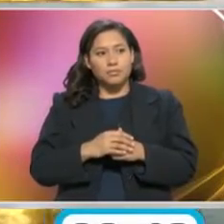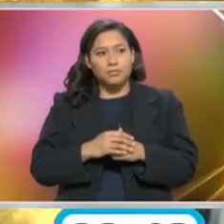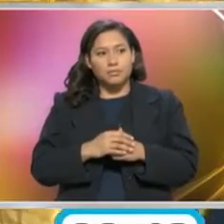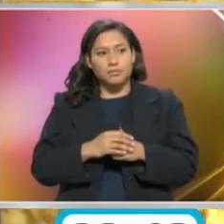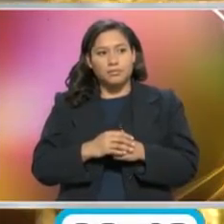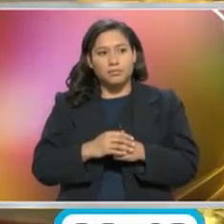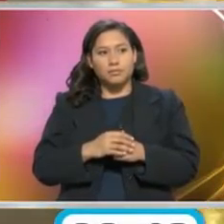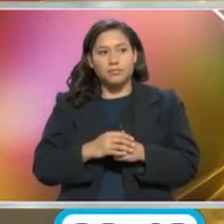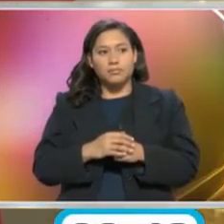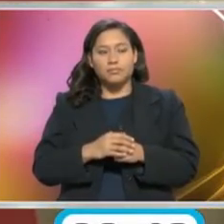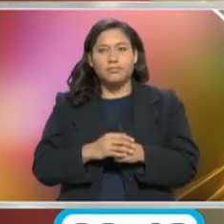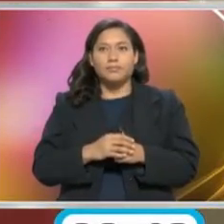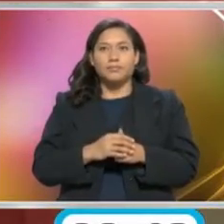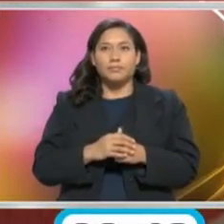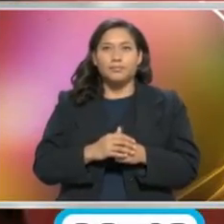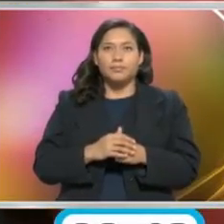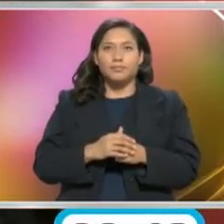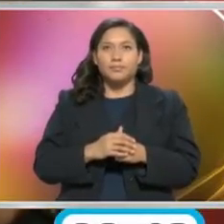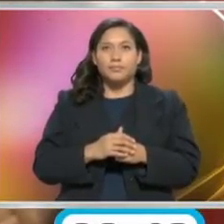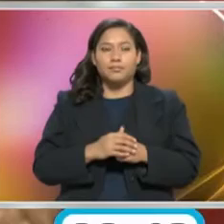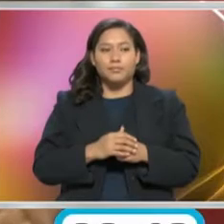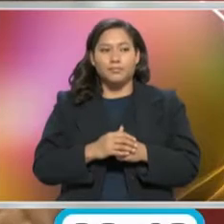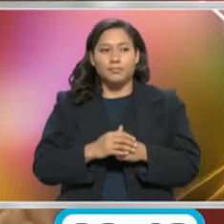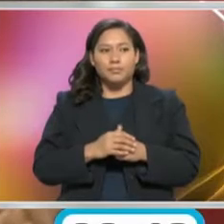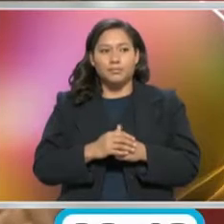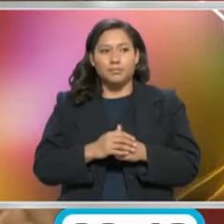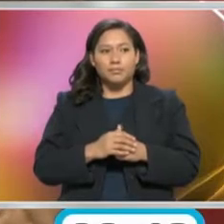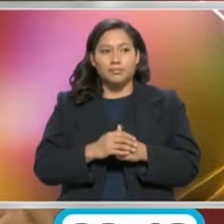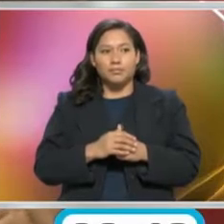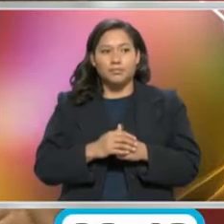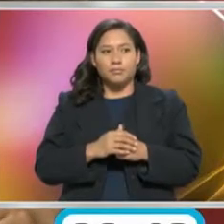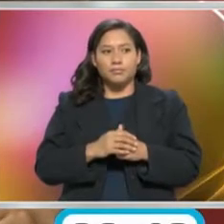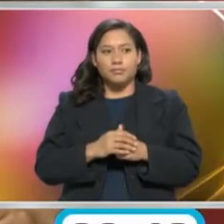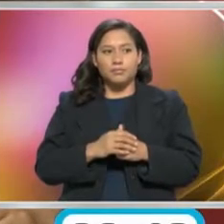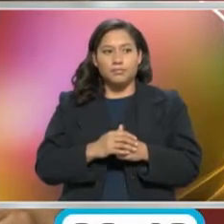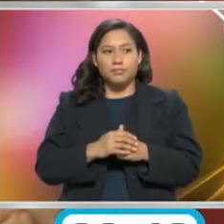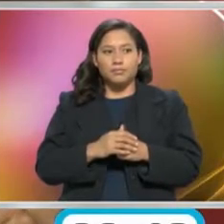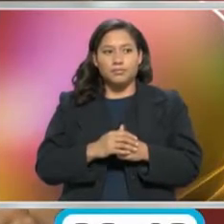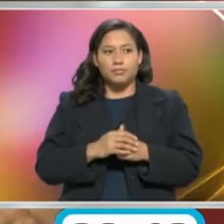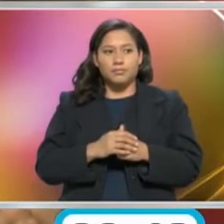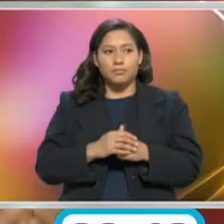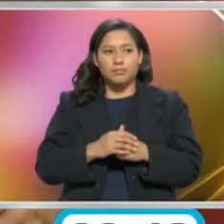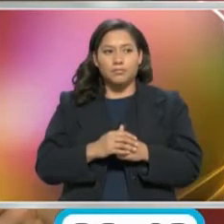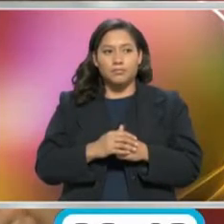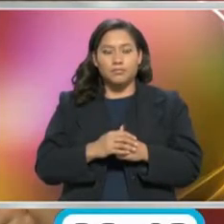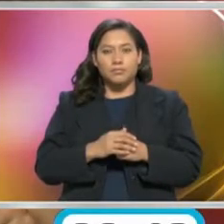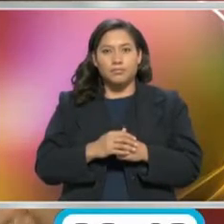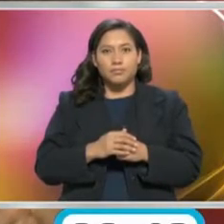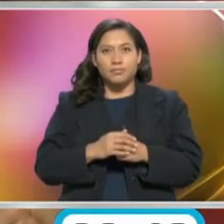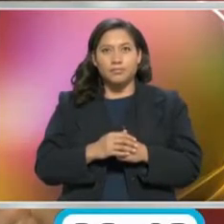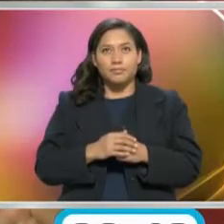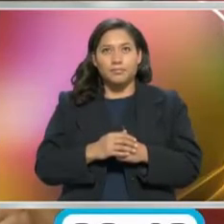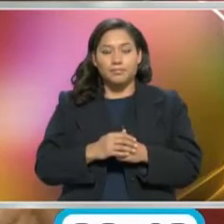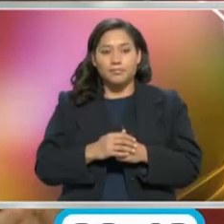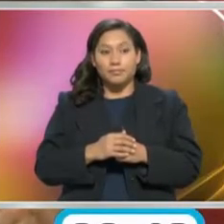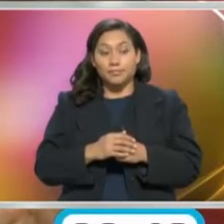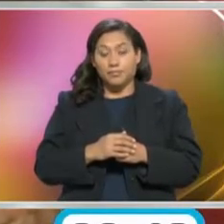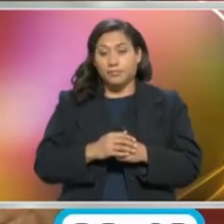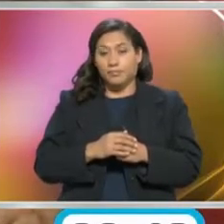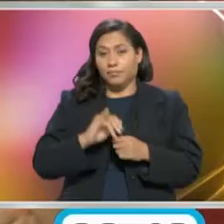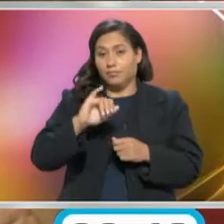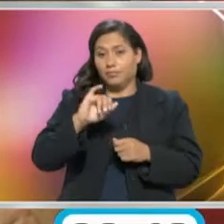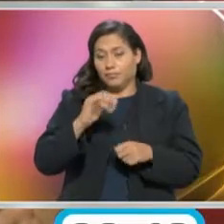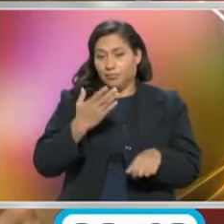una troppo Sì. importante per Messico averla qui. Sí, es uno